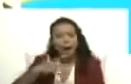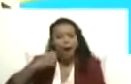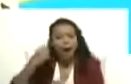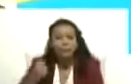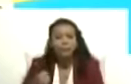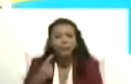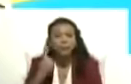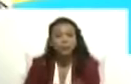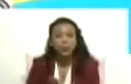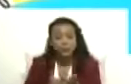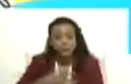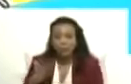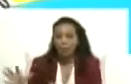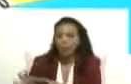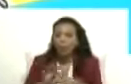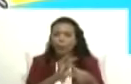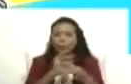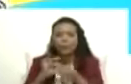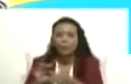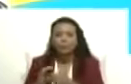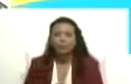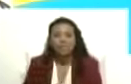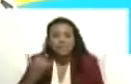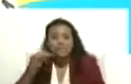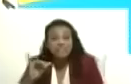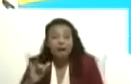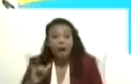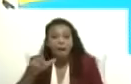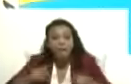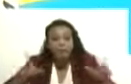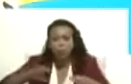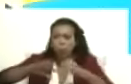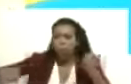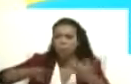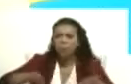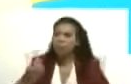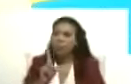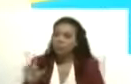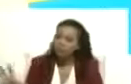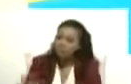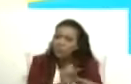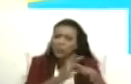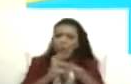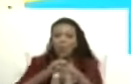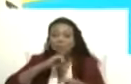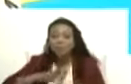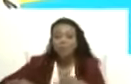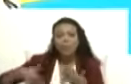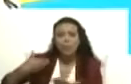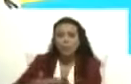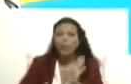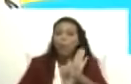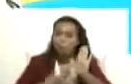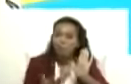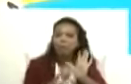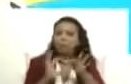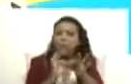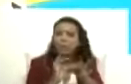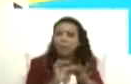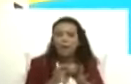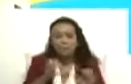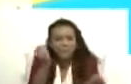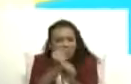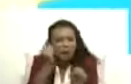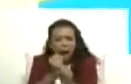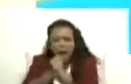tenemos si nos unimos. Si frente a los hechos trascendentes de nuestra vida pública,